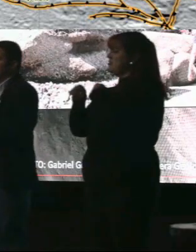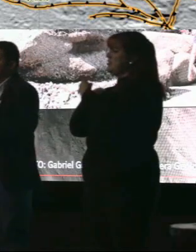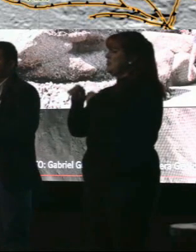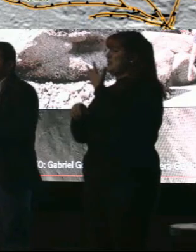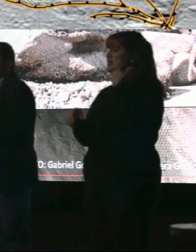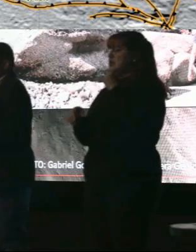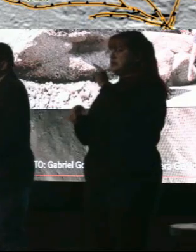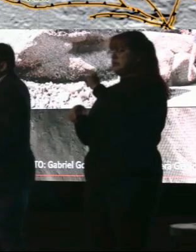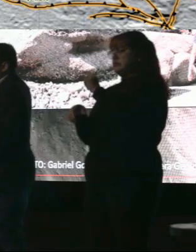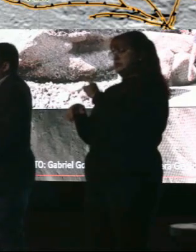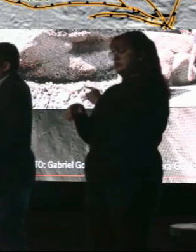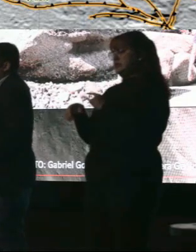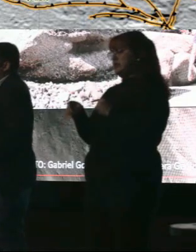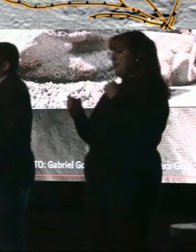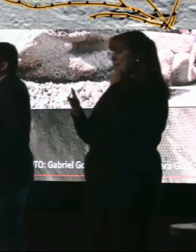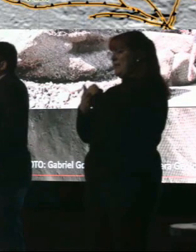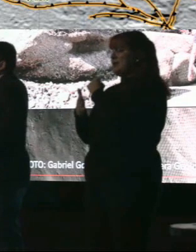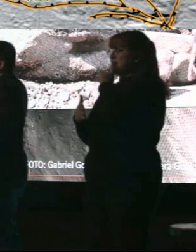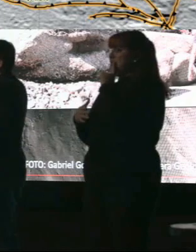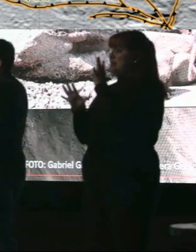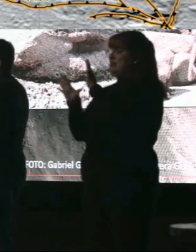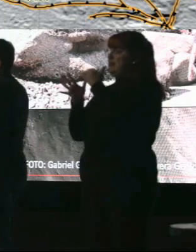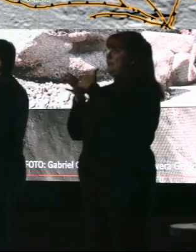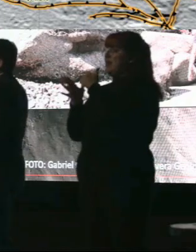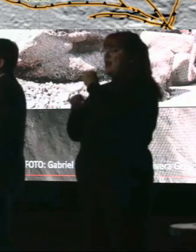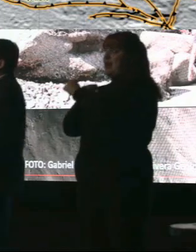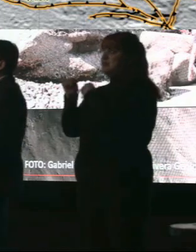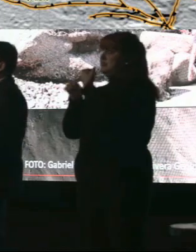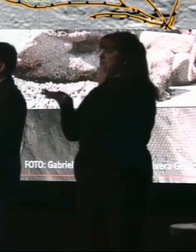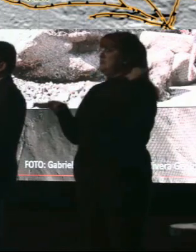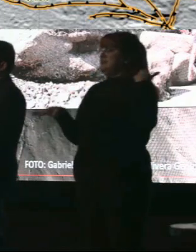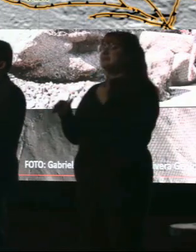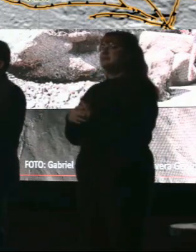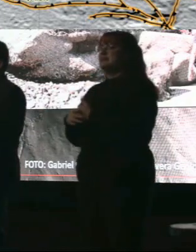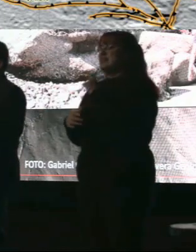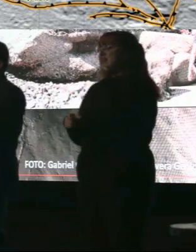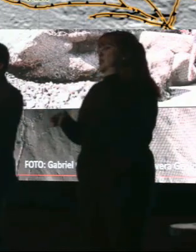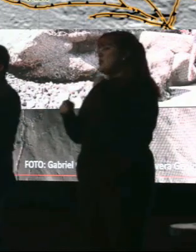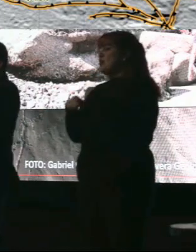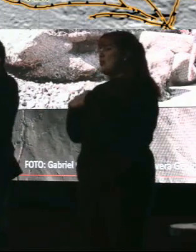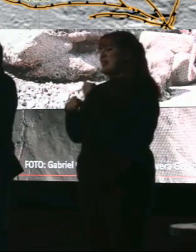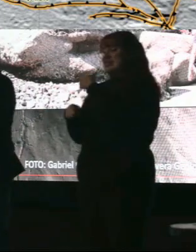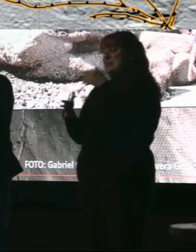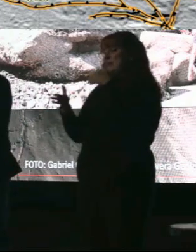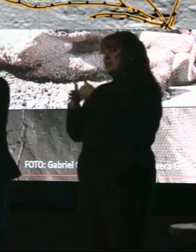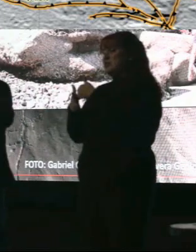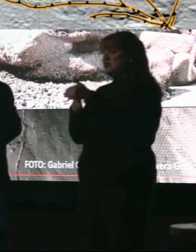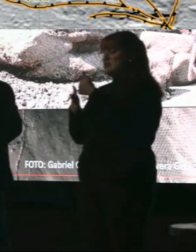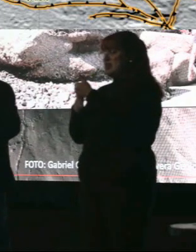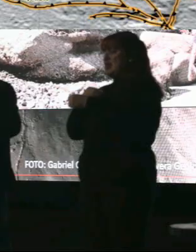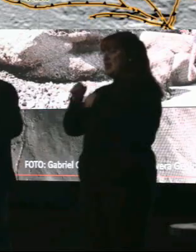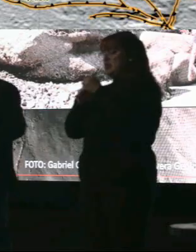sobre depósitos que tienen 10.000 años. Es decir, estamos metiendo rocas de 100 millones de años sobre rocas de 10.000